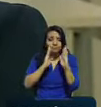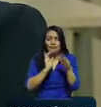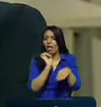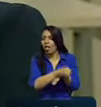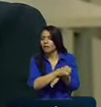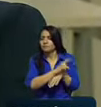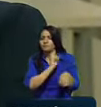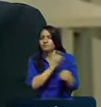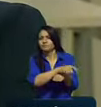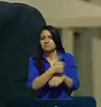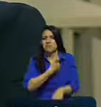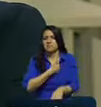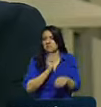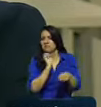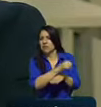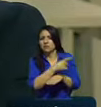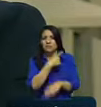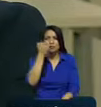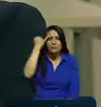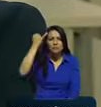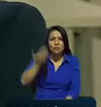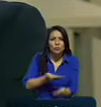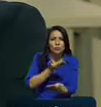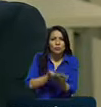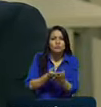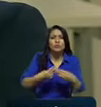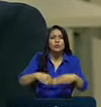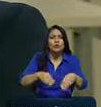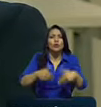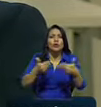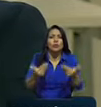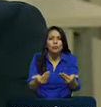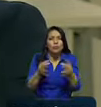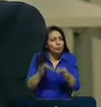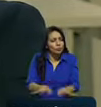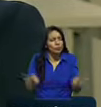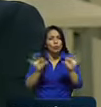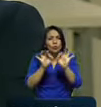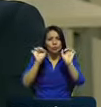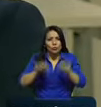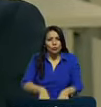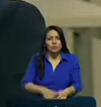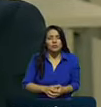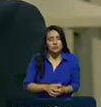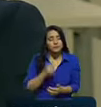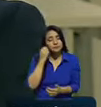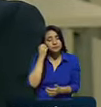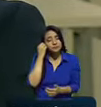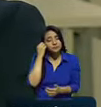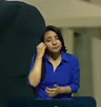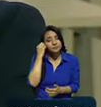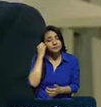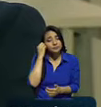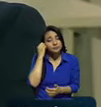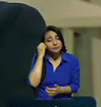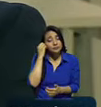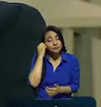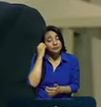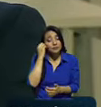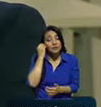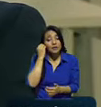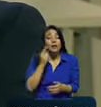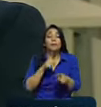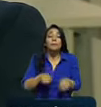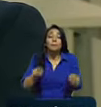de contribuir con ideas, con propuestas, con mecanismos que hagan eso viable. La necesidad de los consensos, la necesidad de